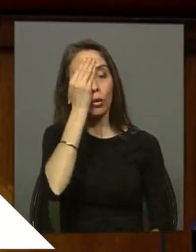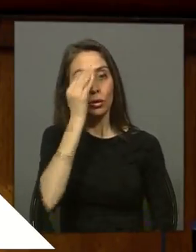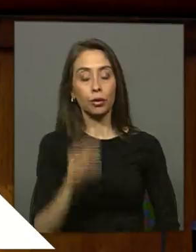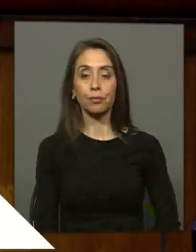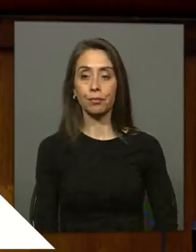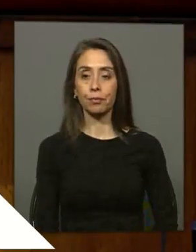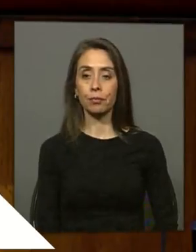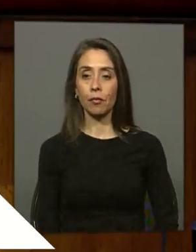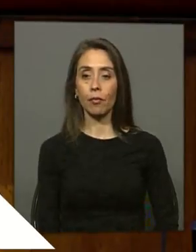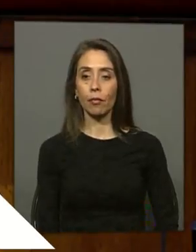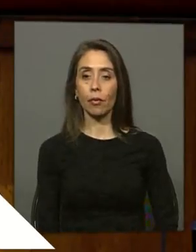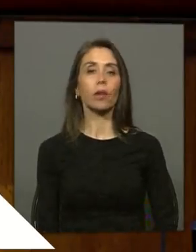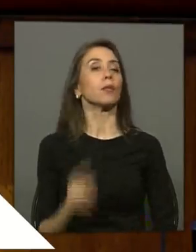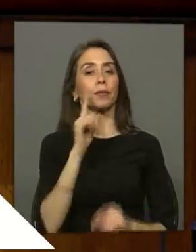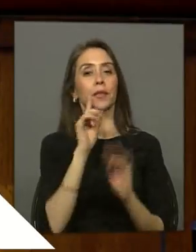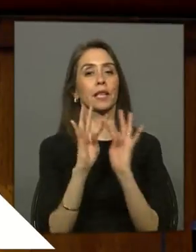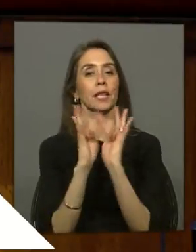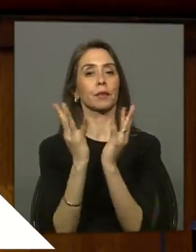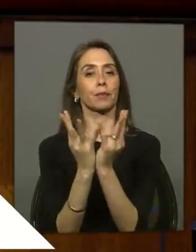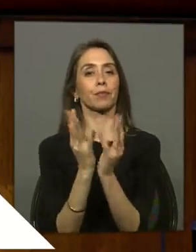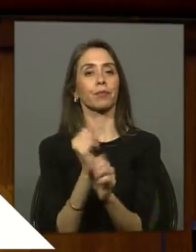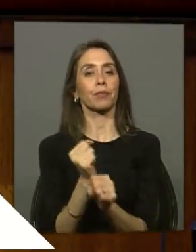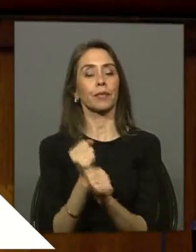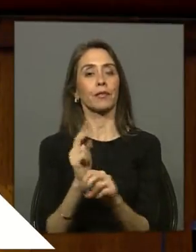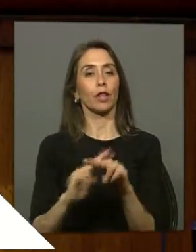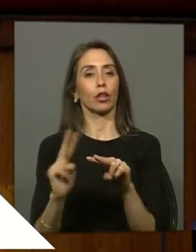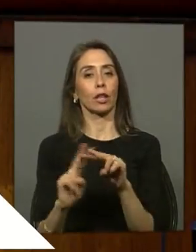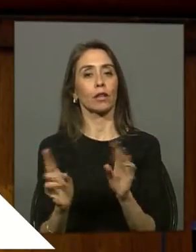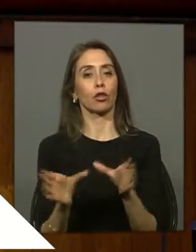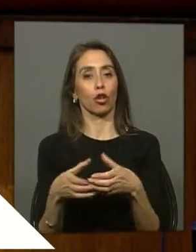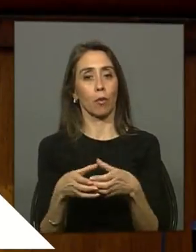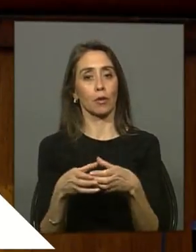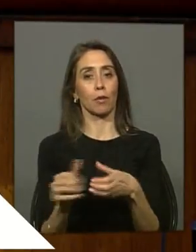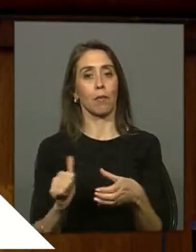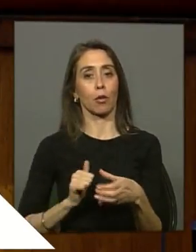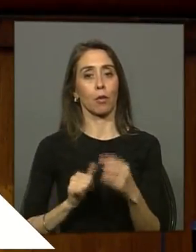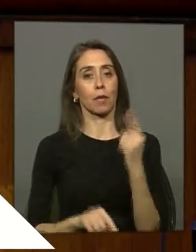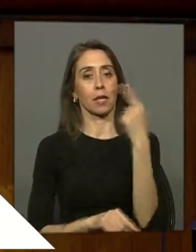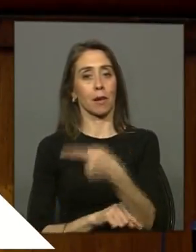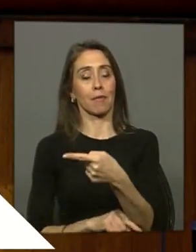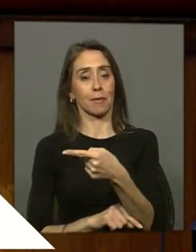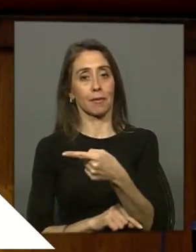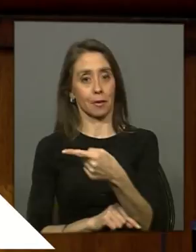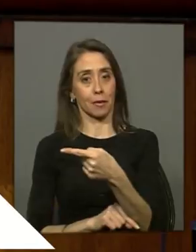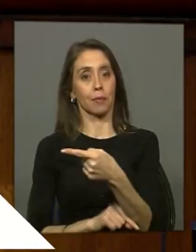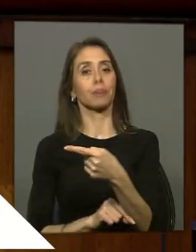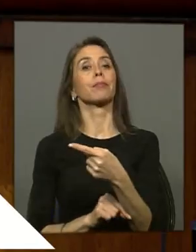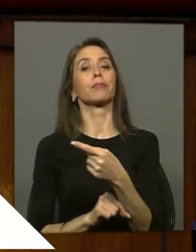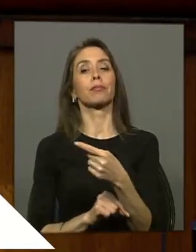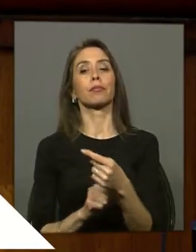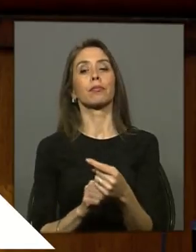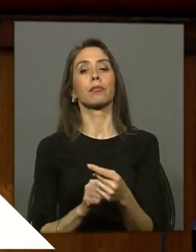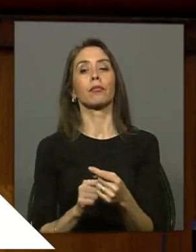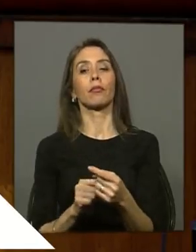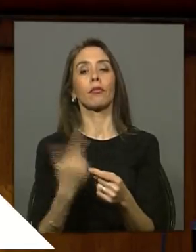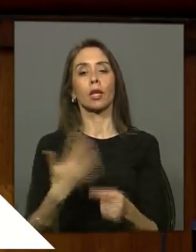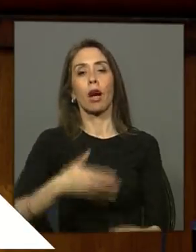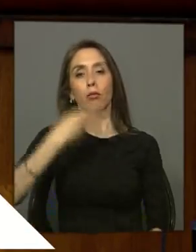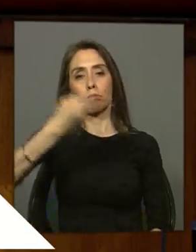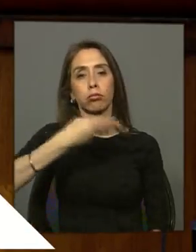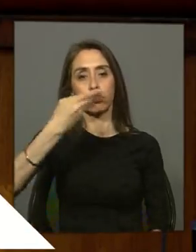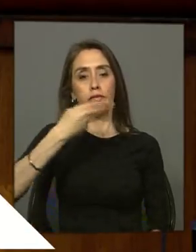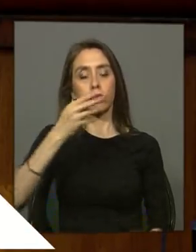tanto la integración como la relación del trabajo desarrollado por las comisiones en el cumplimiento de su cometido incluyendo las exposiciones efectuadas